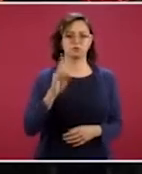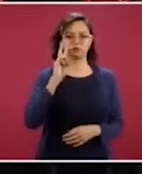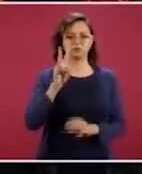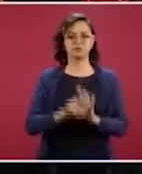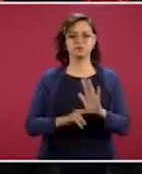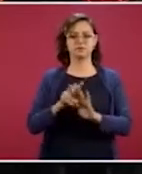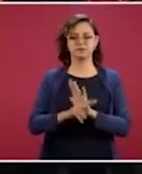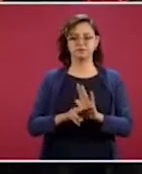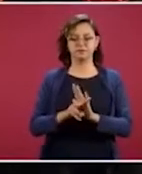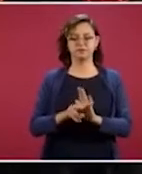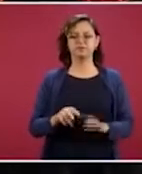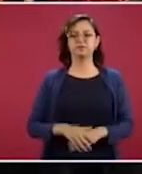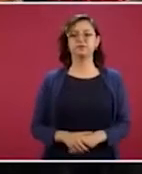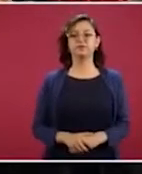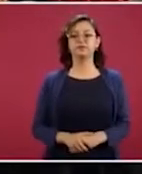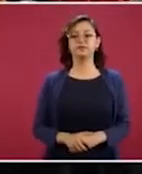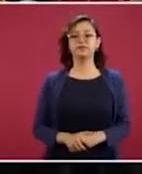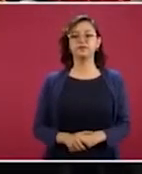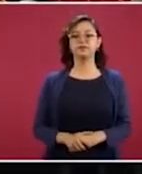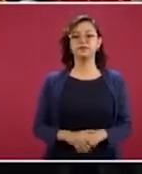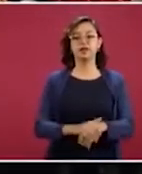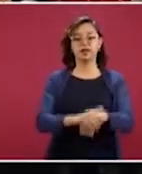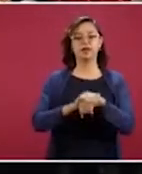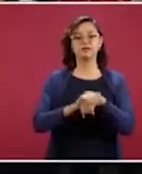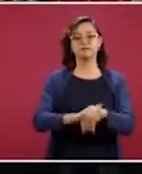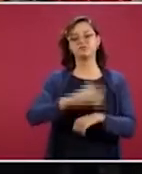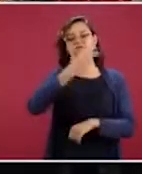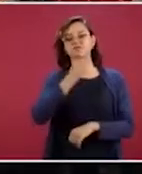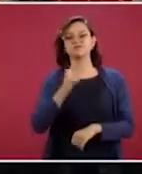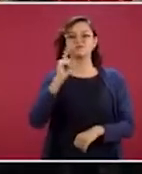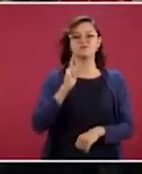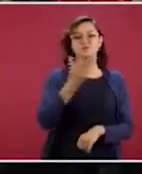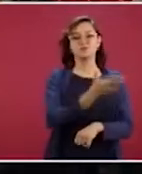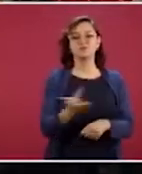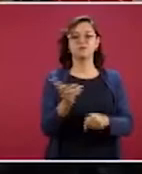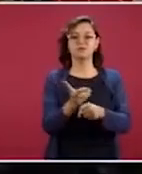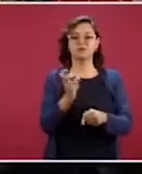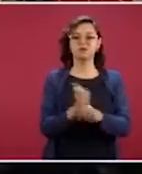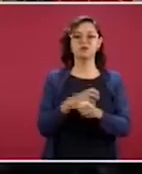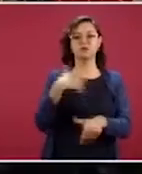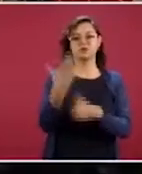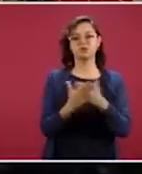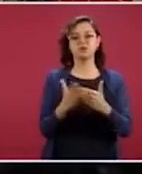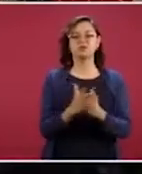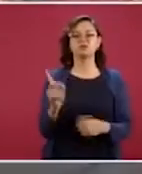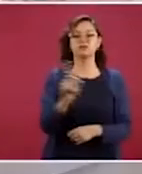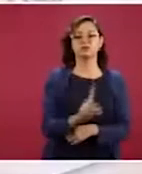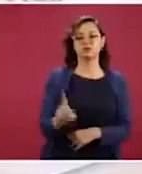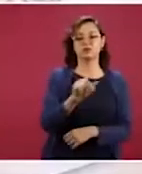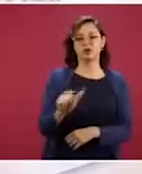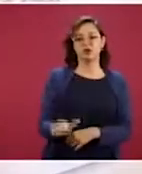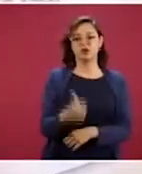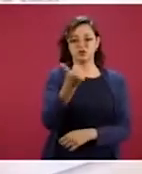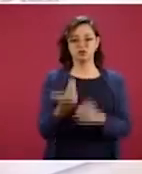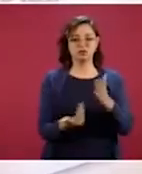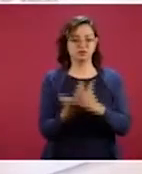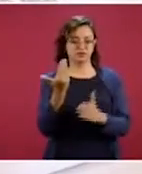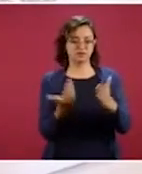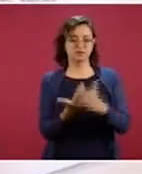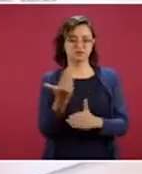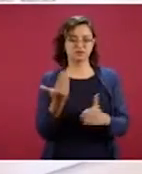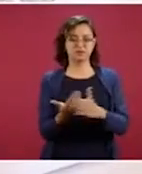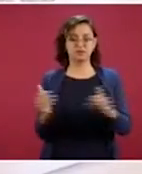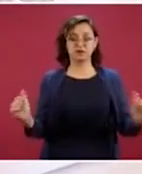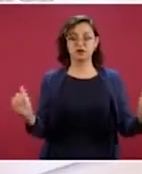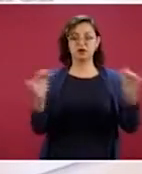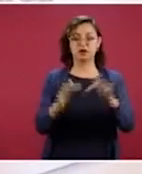Amigas, amigos, les invito al Zócalo el domingo a las 11 de la mañana. Nos vamos a reunir